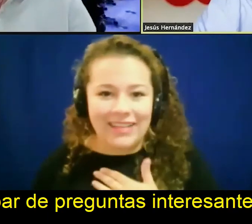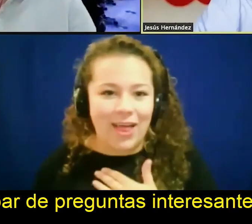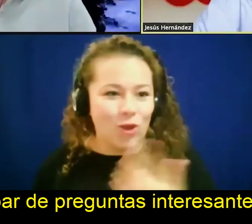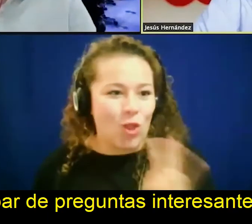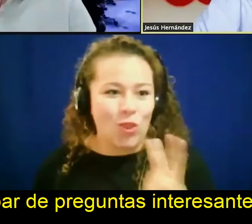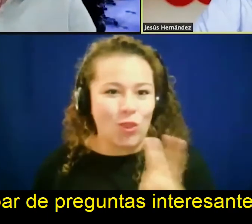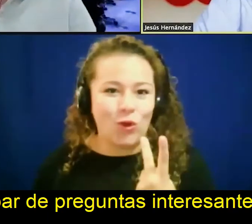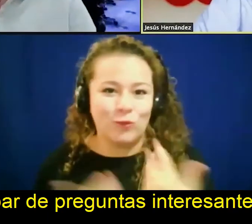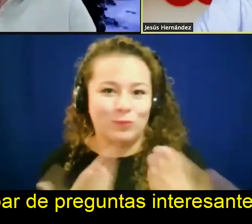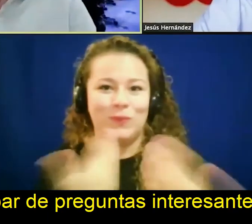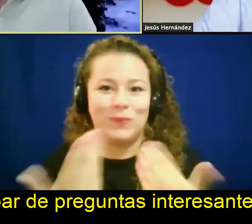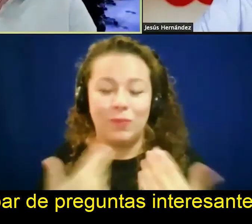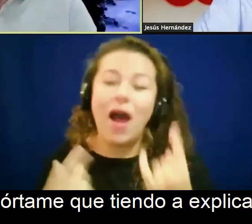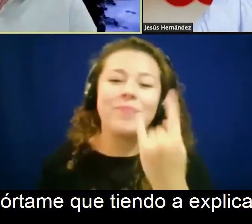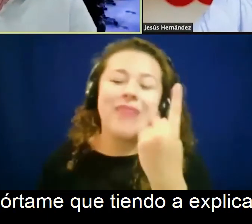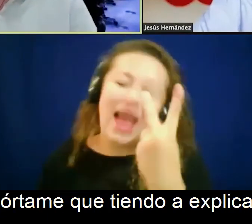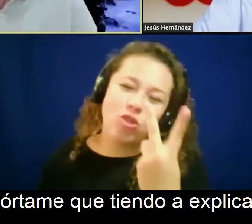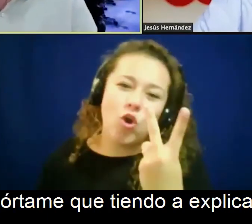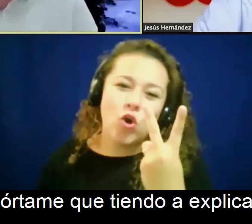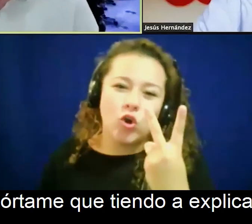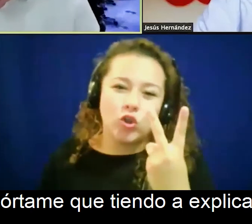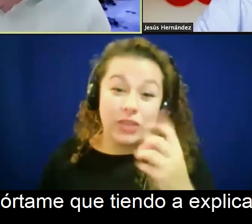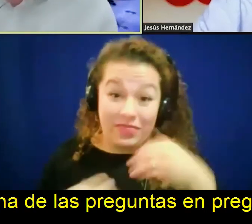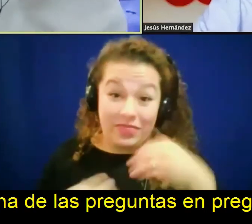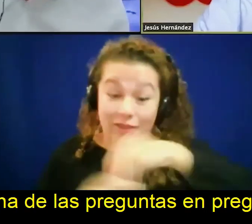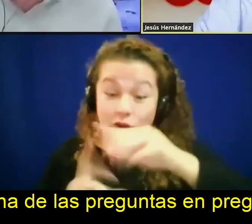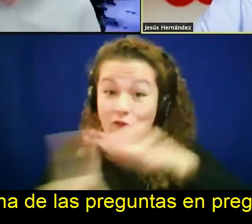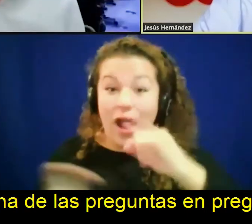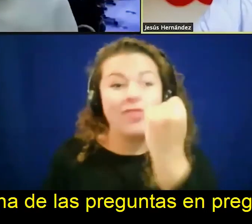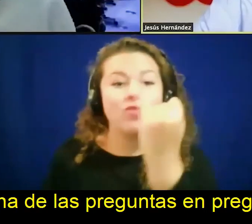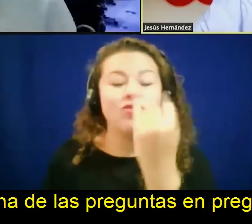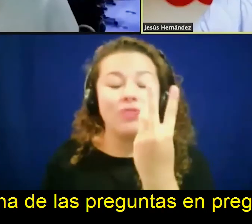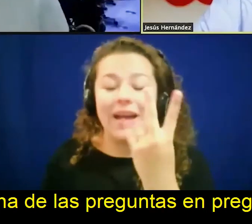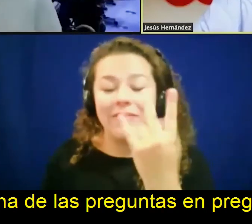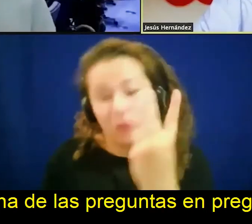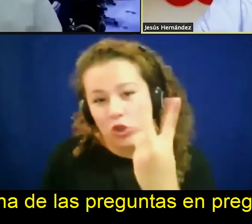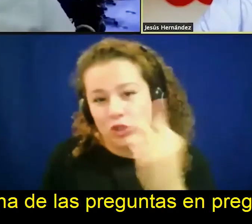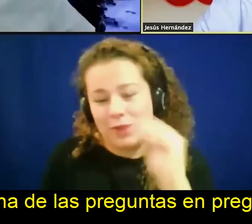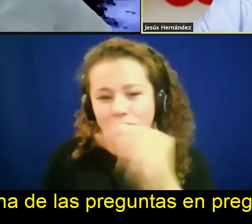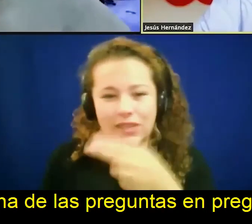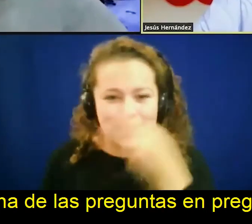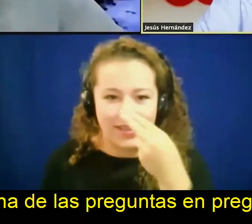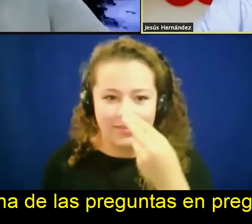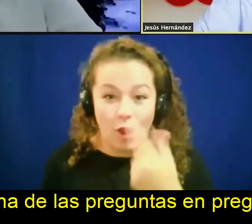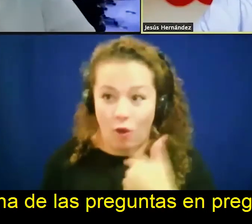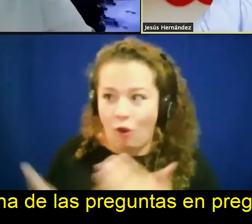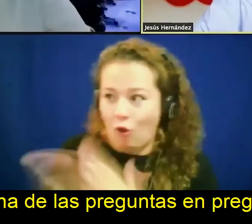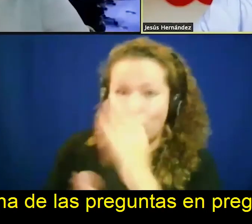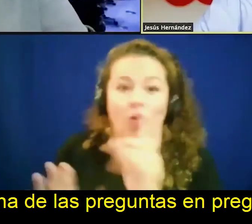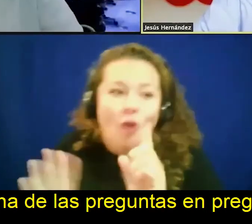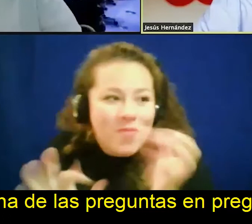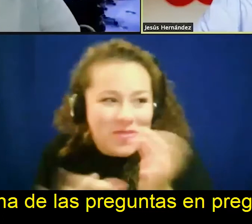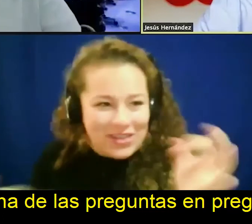preguntas interesantes en el foro. Córtame, que yo tiendo a explicarme. No, genial, está perfecto. Y una de las preguntas que